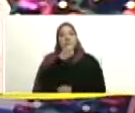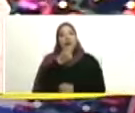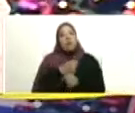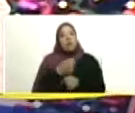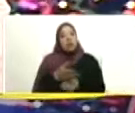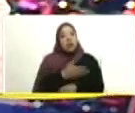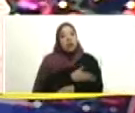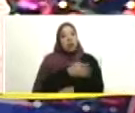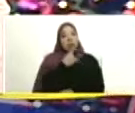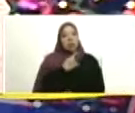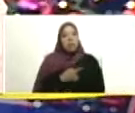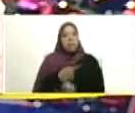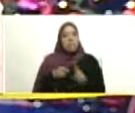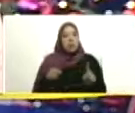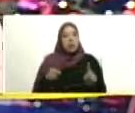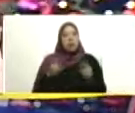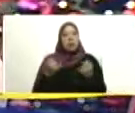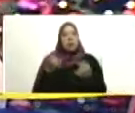decirla.